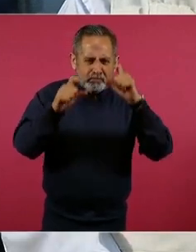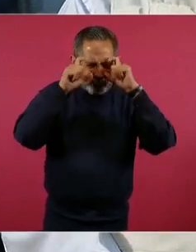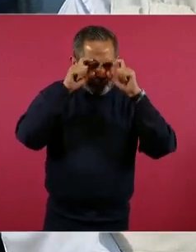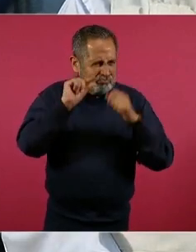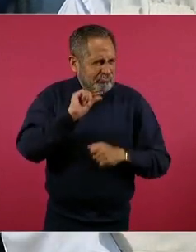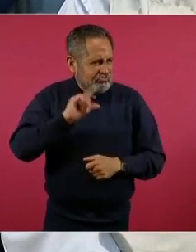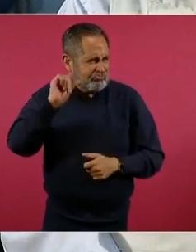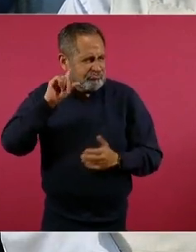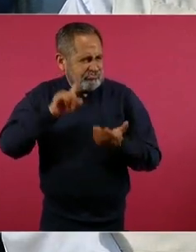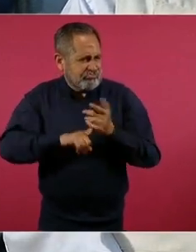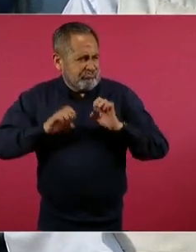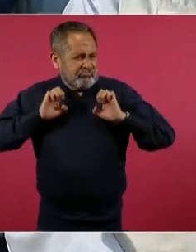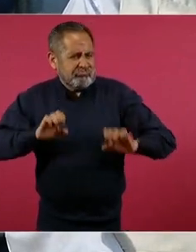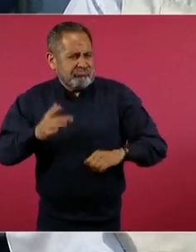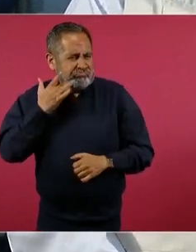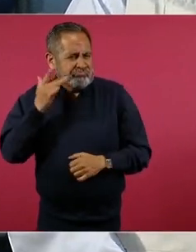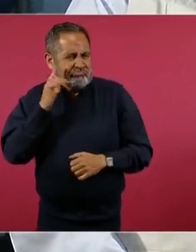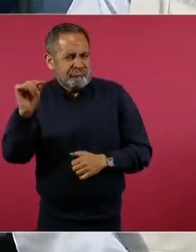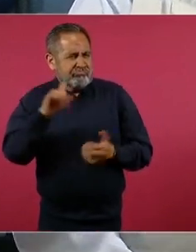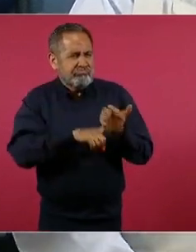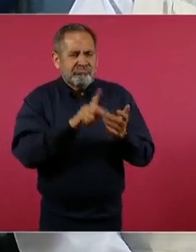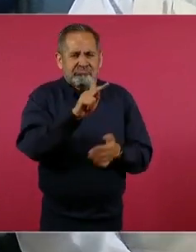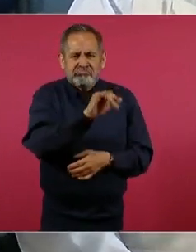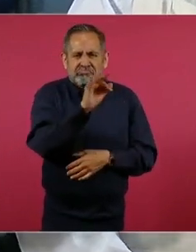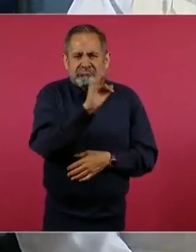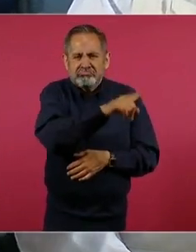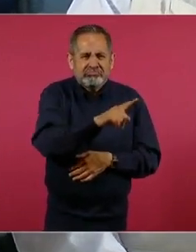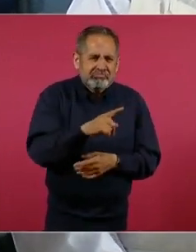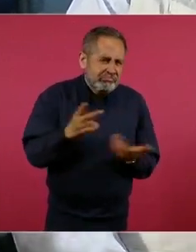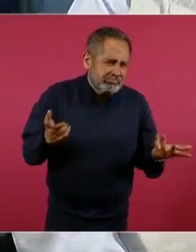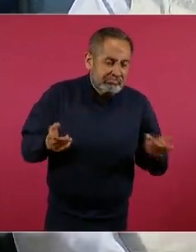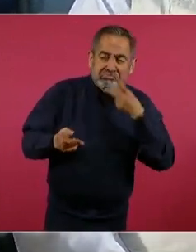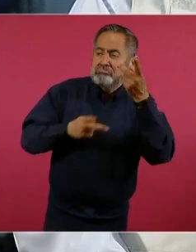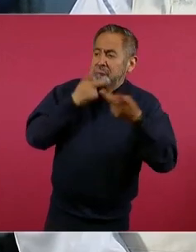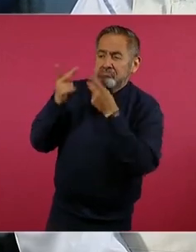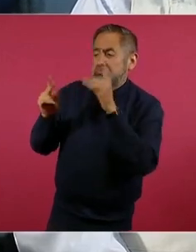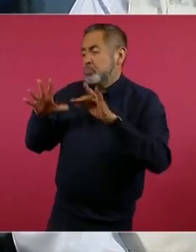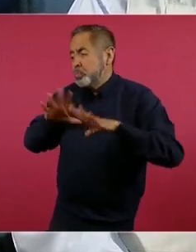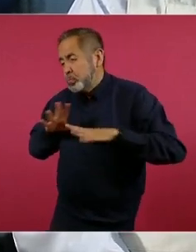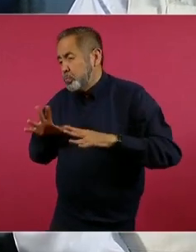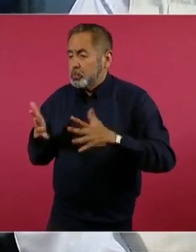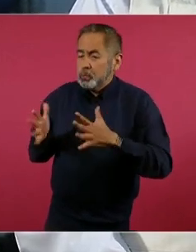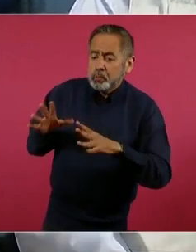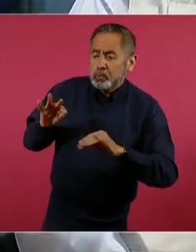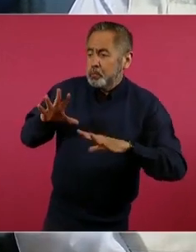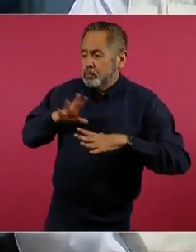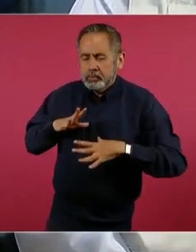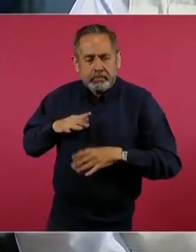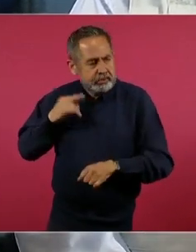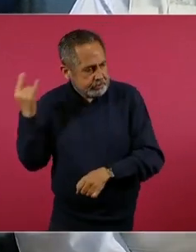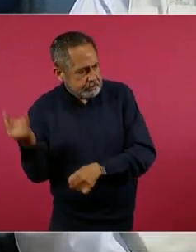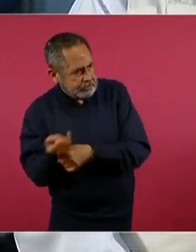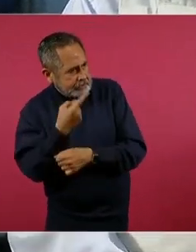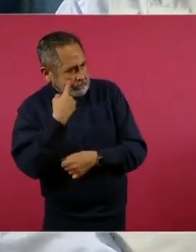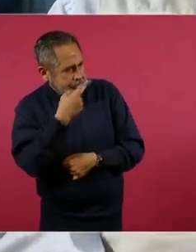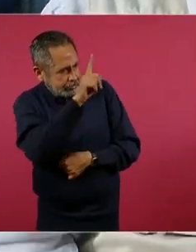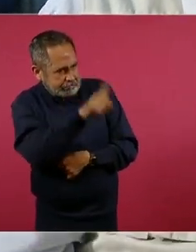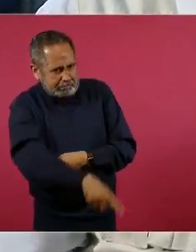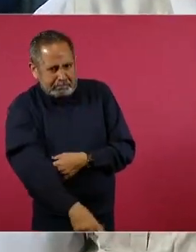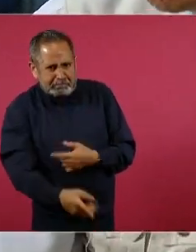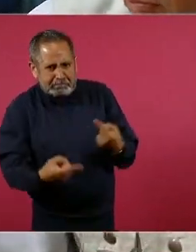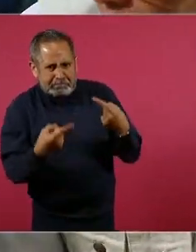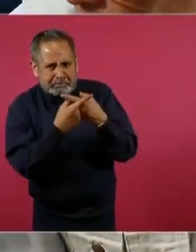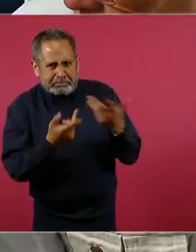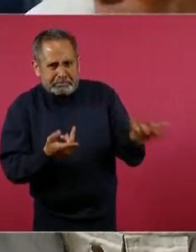marca y pues toda esta parafernalia, esa contradicción, ¿no? De que están defendiendo, según esto,